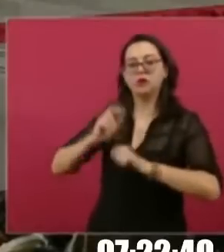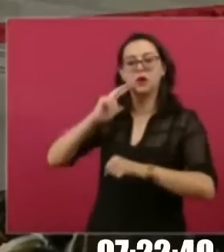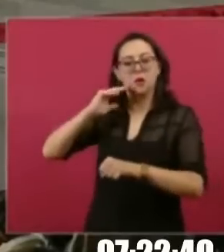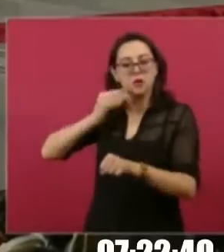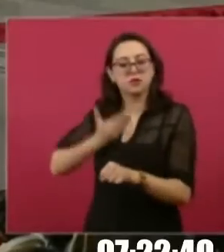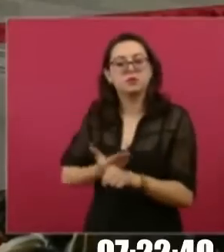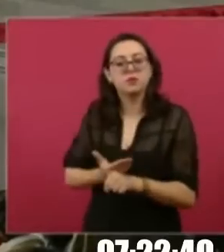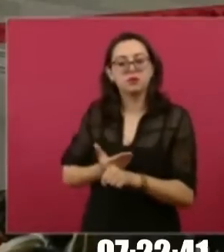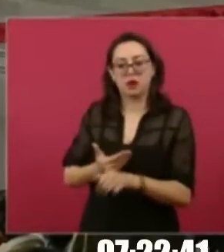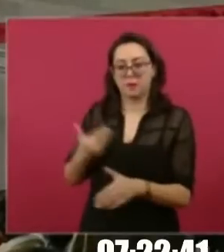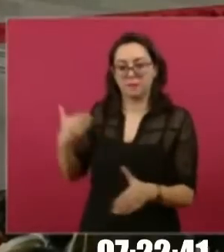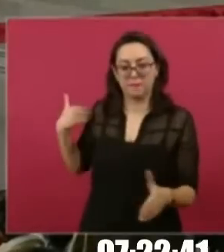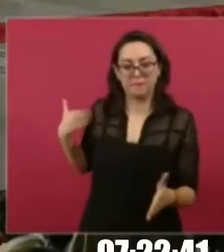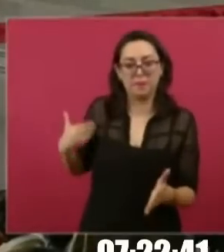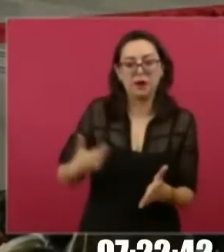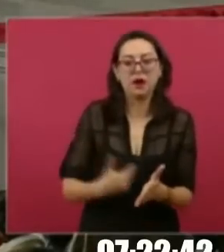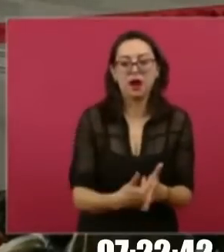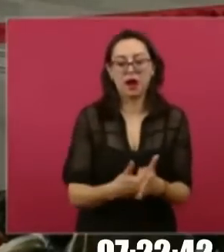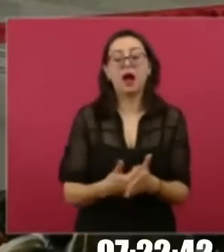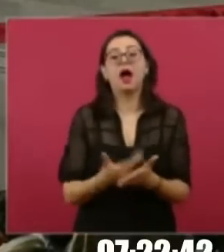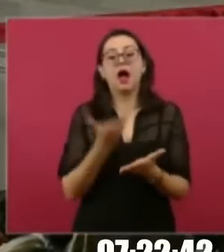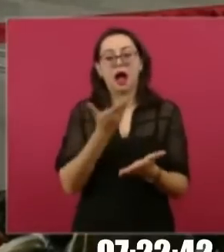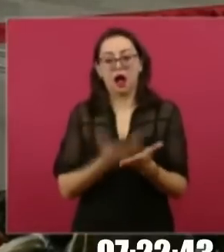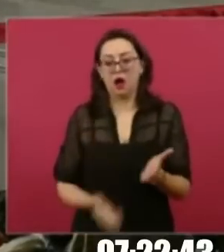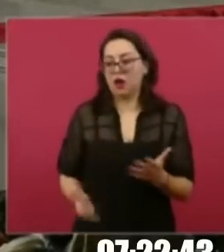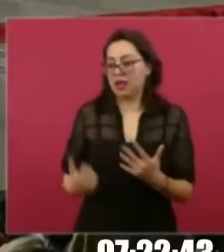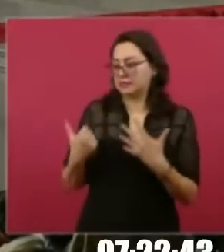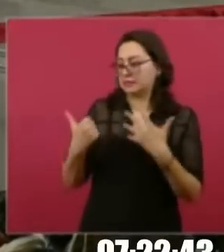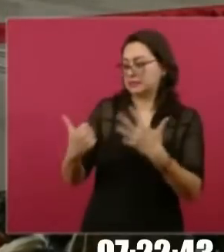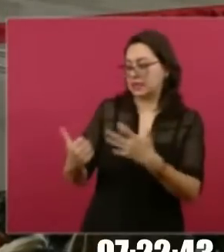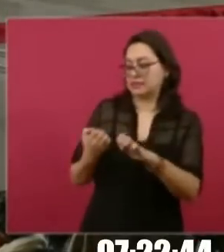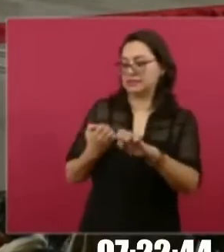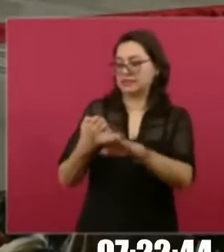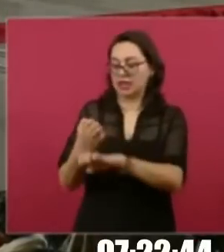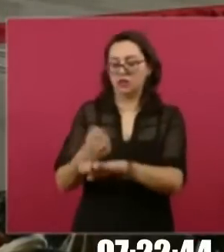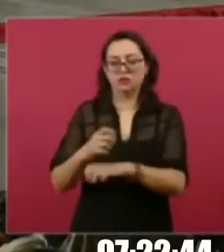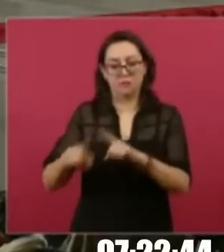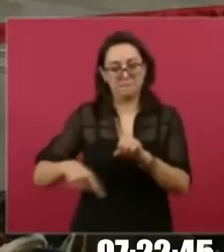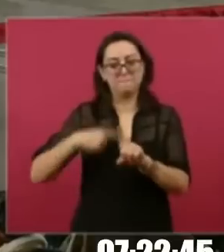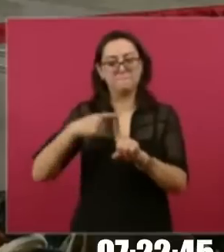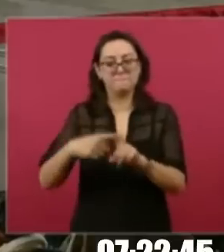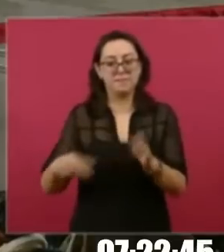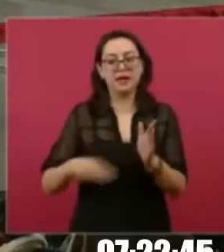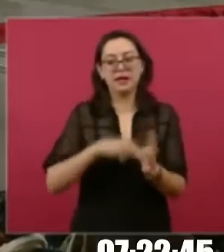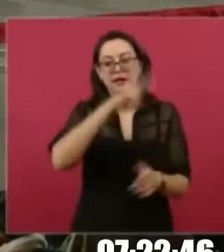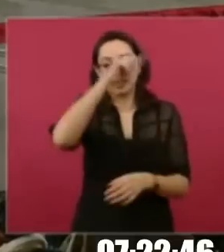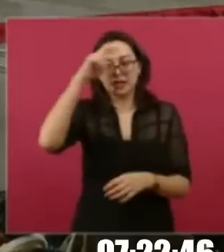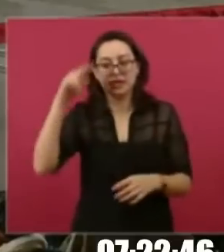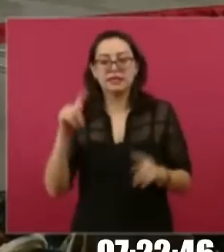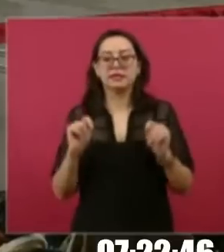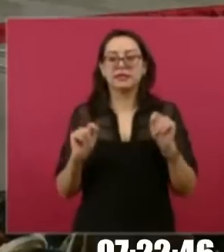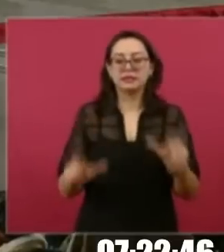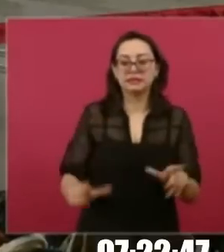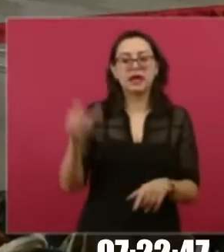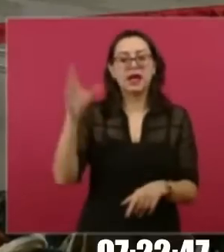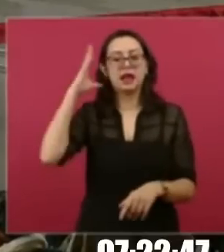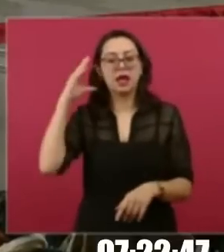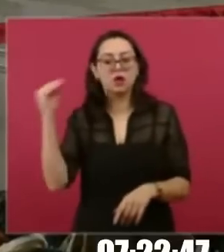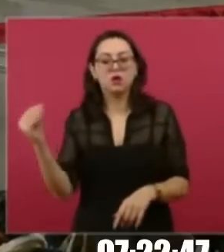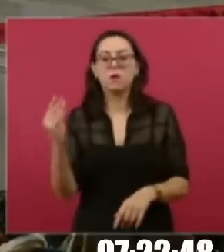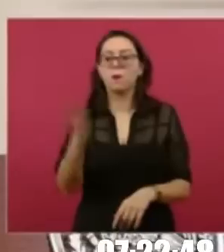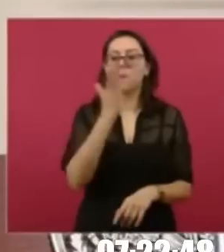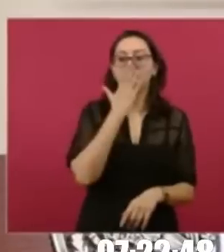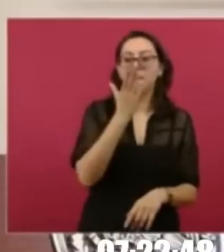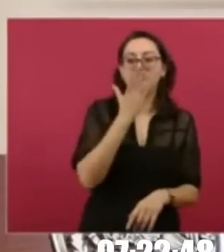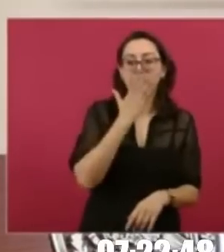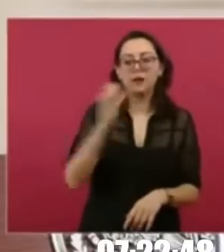con el opd IMSS Ims bienestar se trata de los estados de Nayarit de Tlaxcala de Colima de Sonora